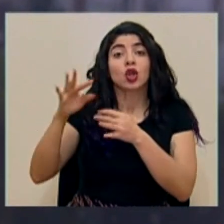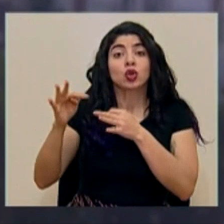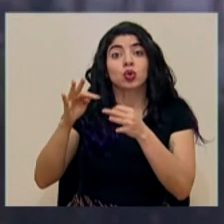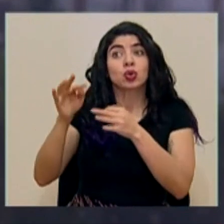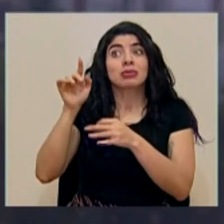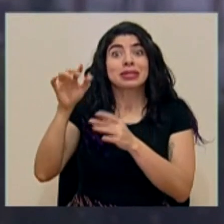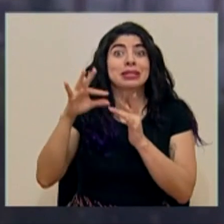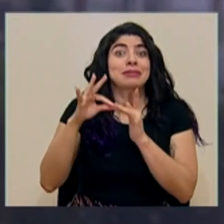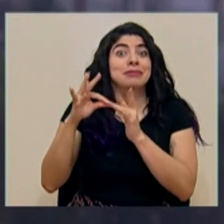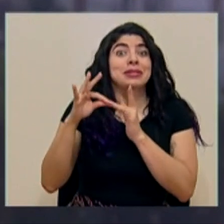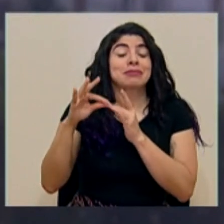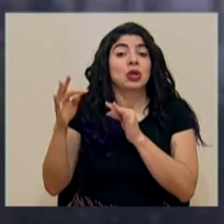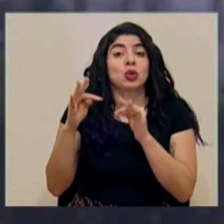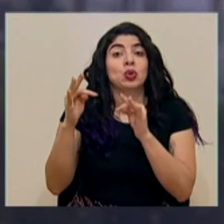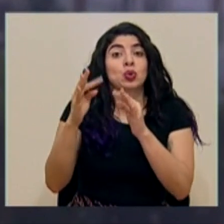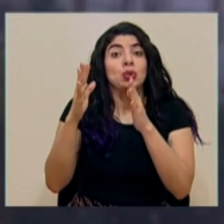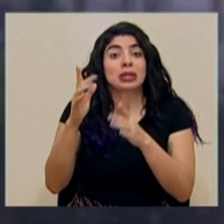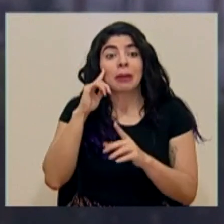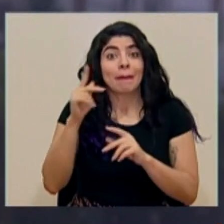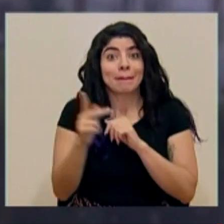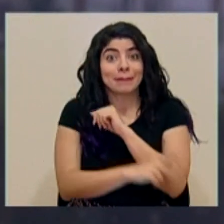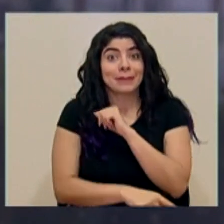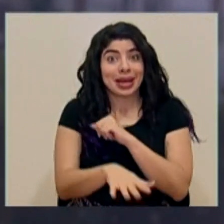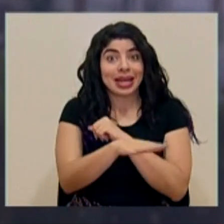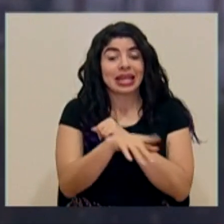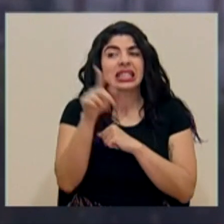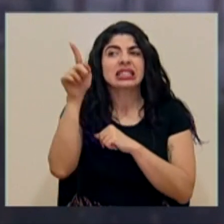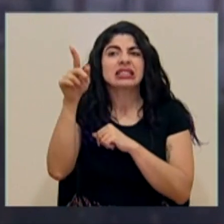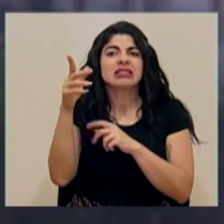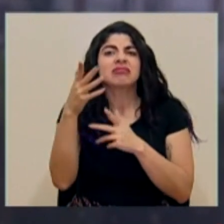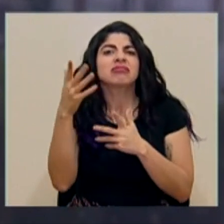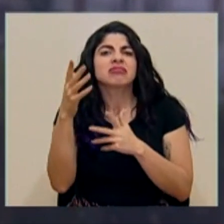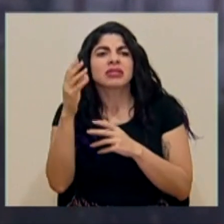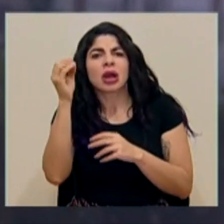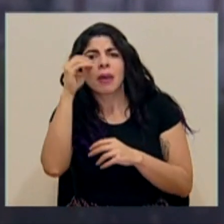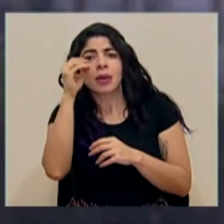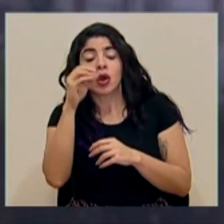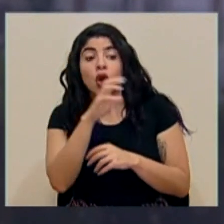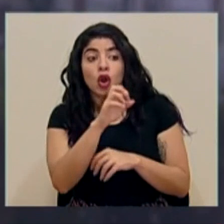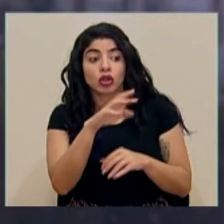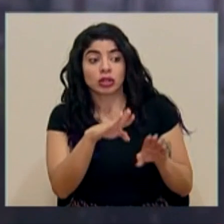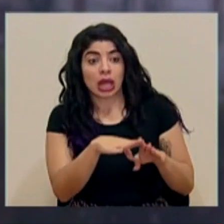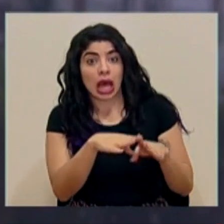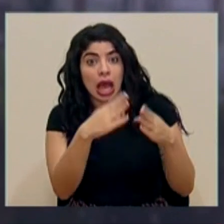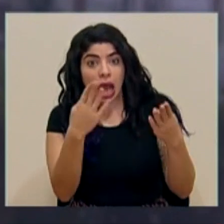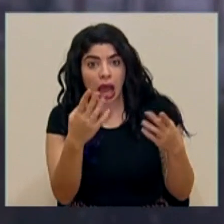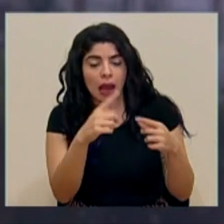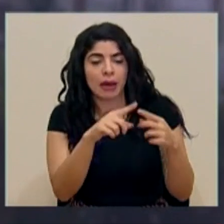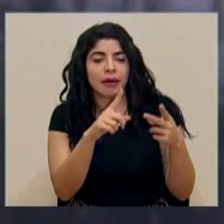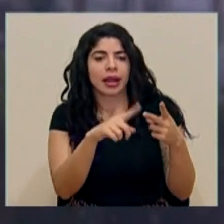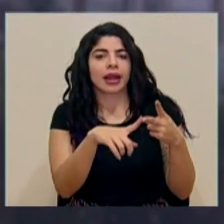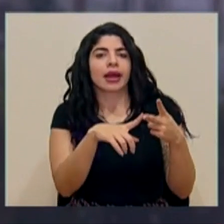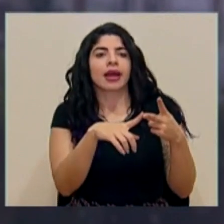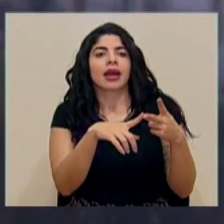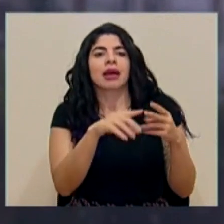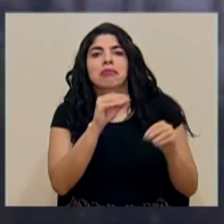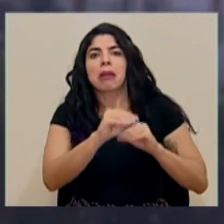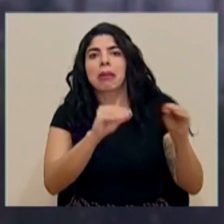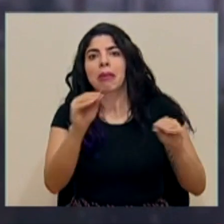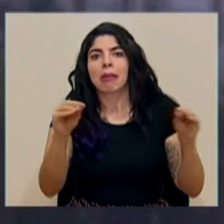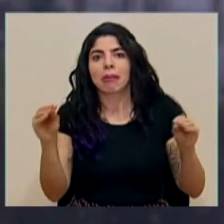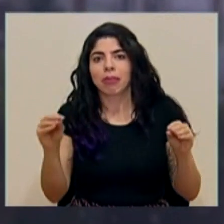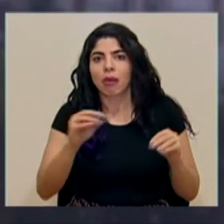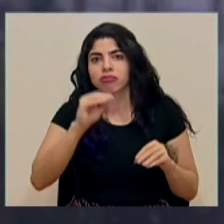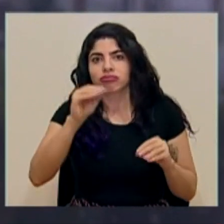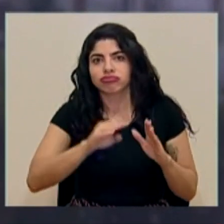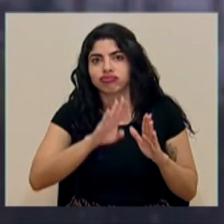el principal emisor de turistas para el país? En cuanto a la apertura de Costa Rica, en cuanto al nivel de contagio que se ha